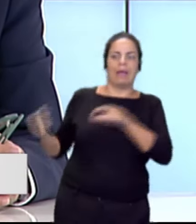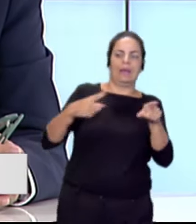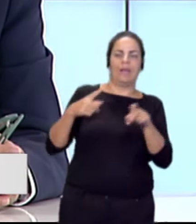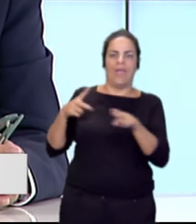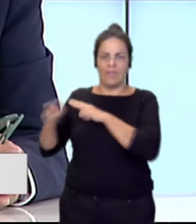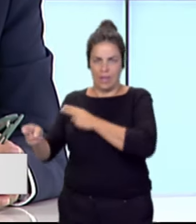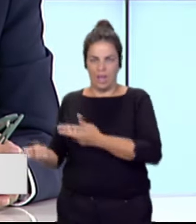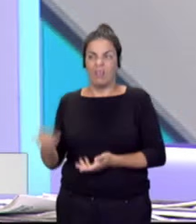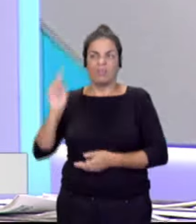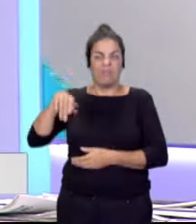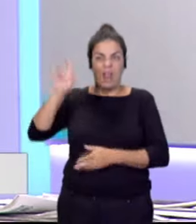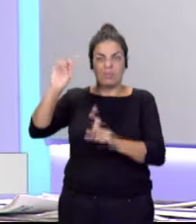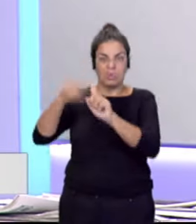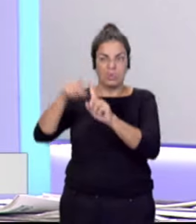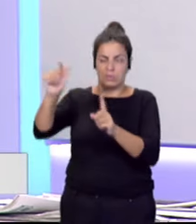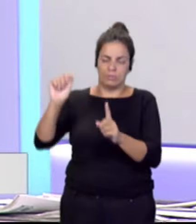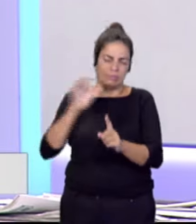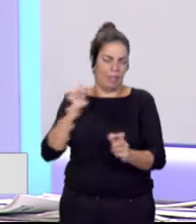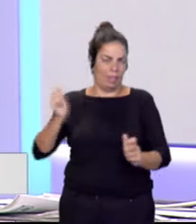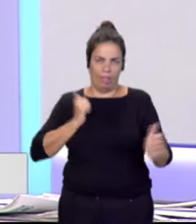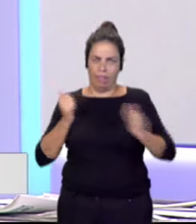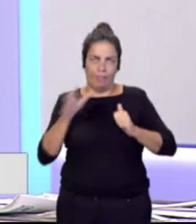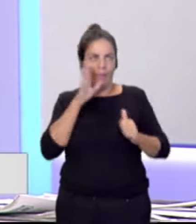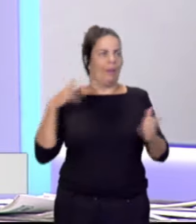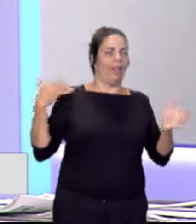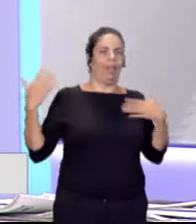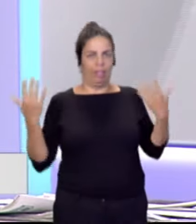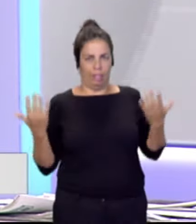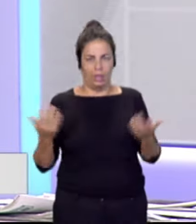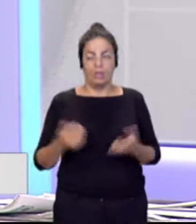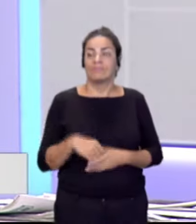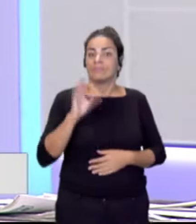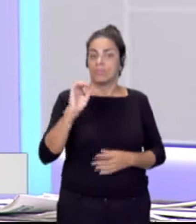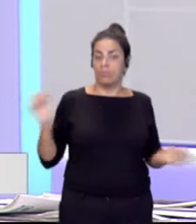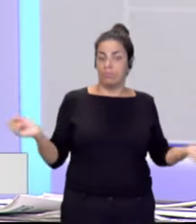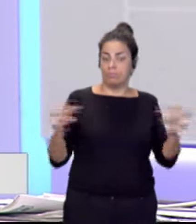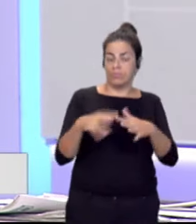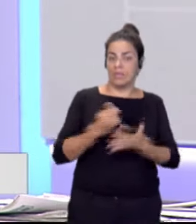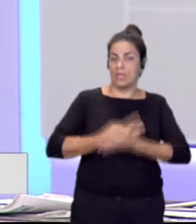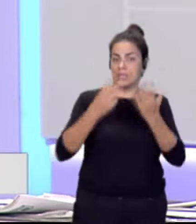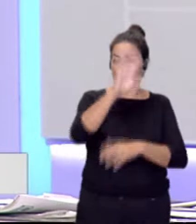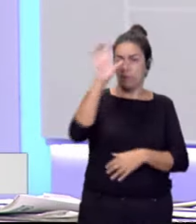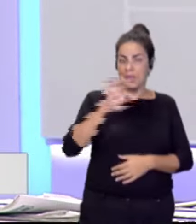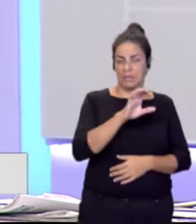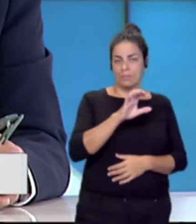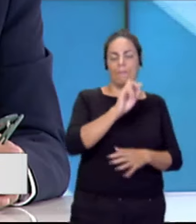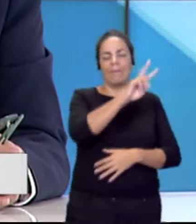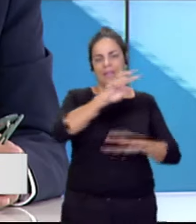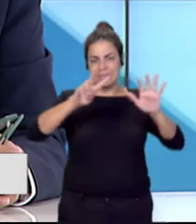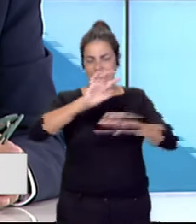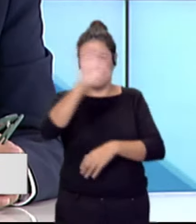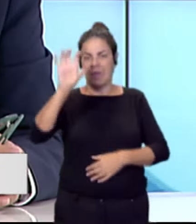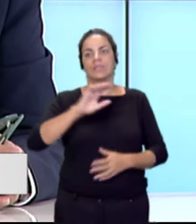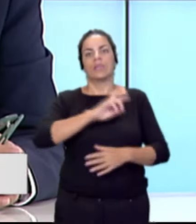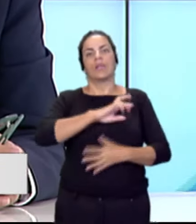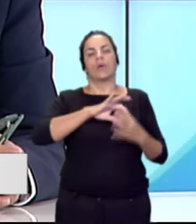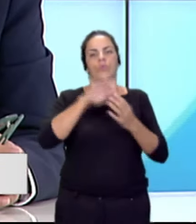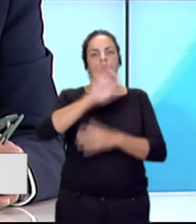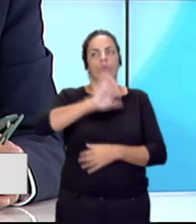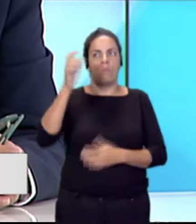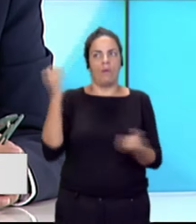antes de esta cumbre se van a reunir 17 países de la Unión Europea para pedir acelerar las deportaciones de migrantes irregulares. Parece